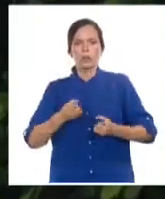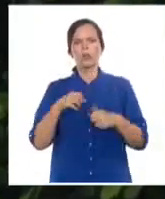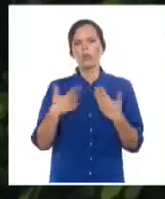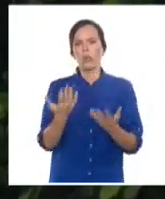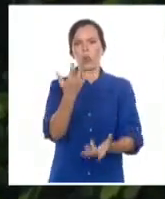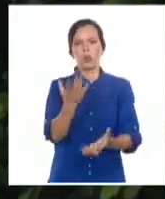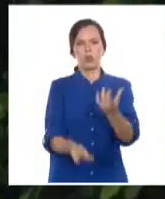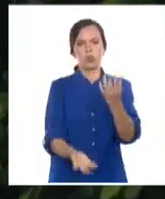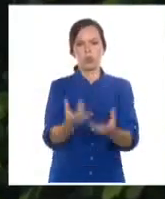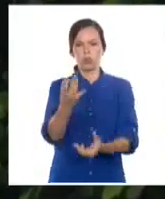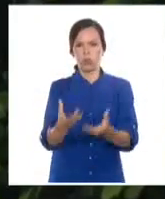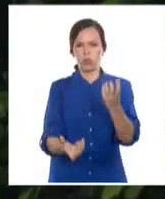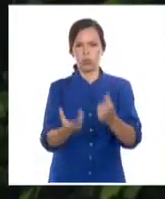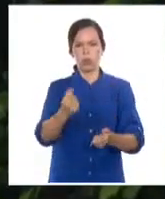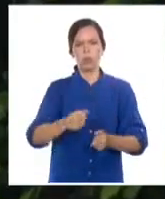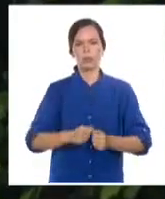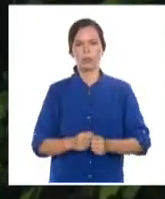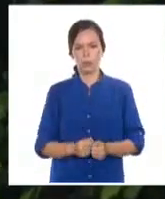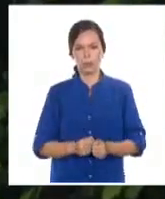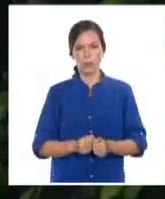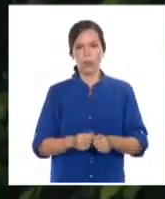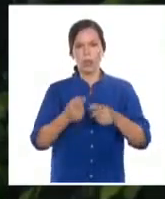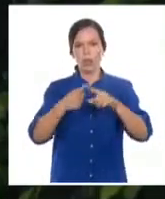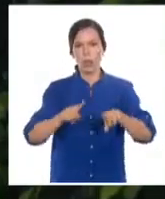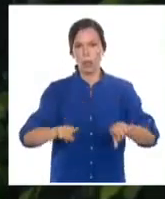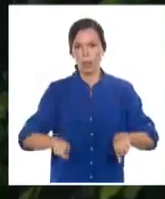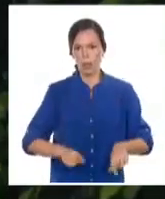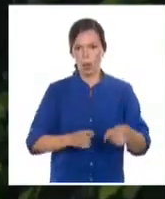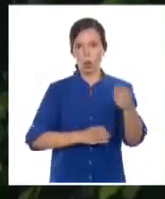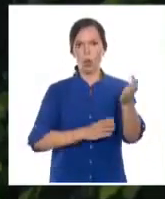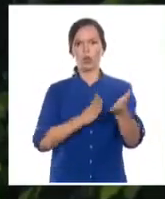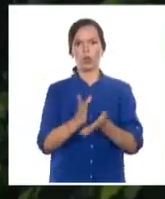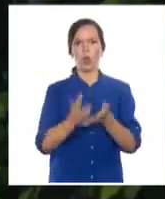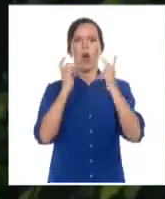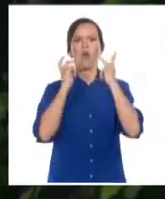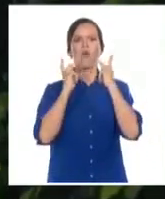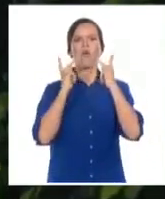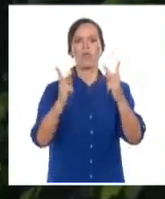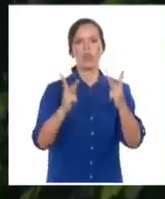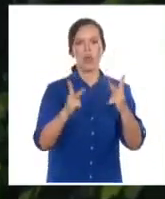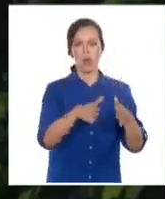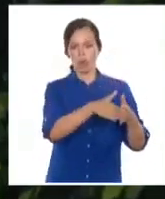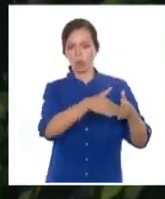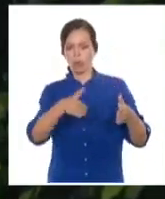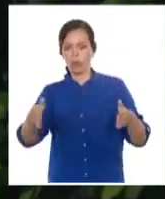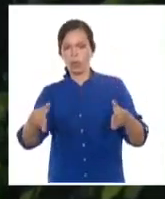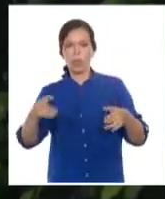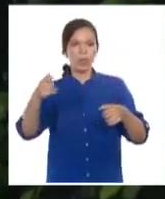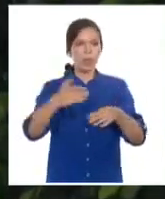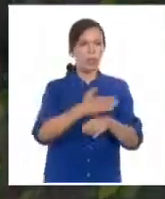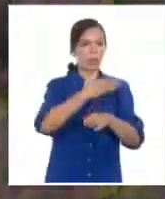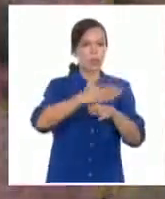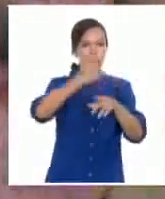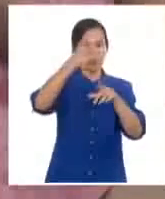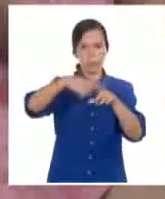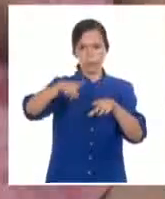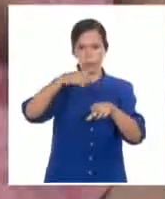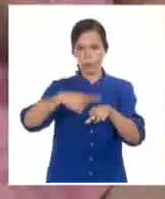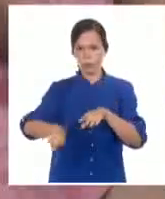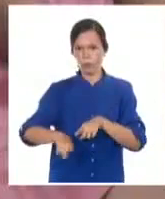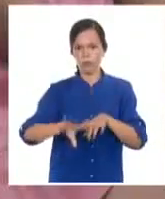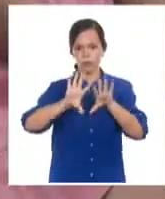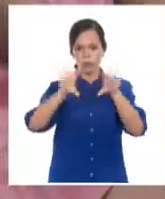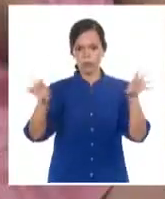apreciable sobrevivieron al fuego y al tiempo varias piezas y elementos que en su conjunto configuran un